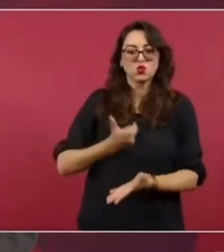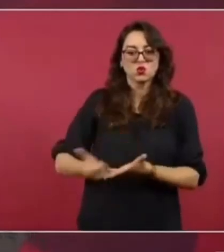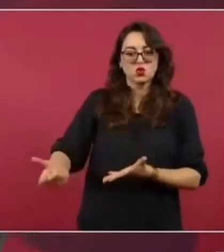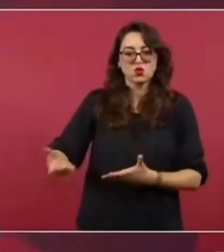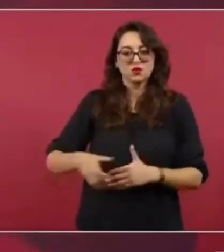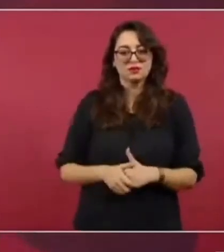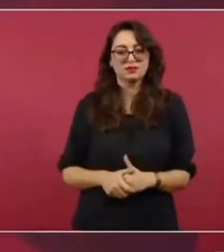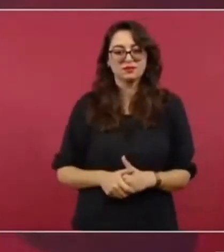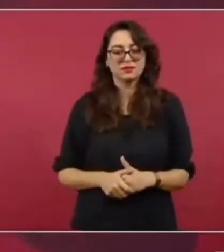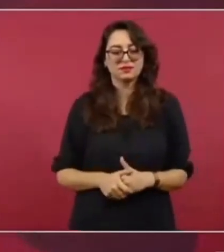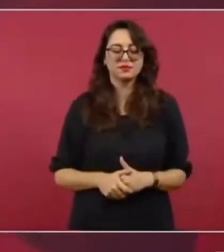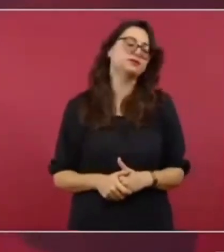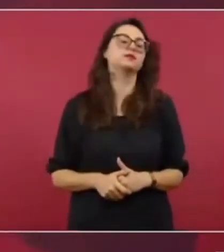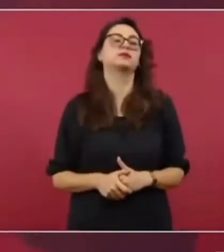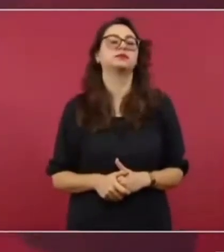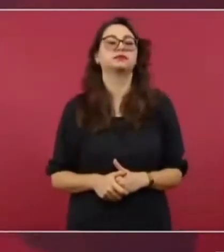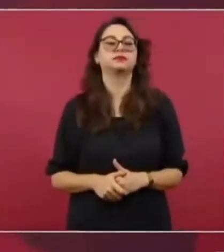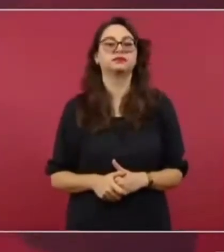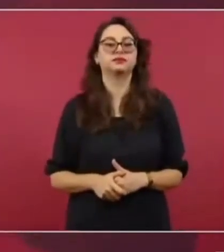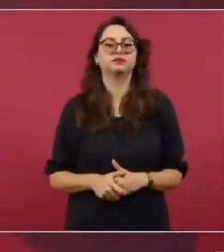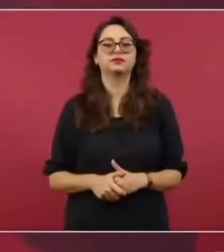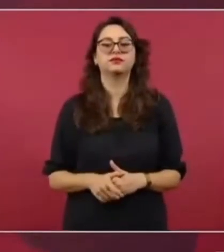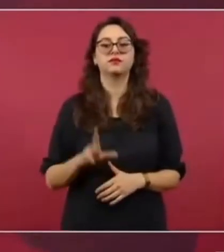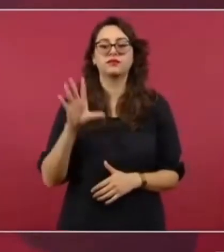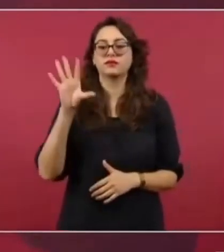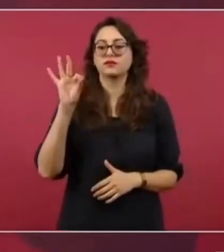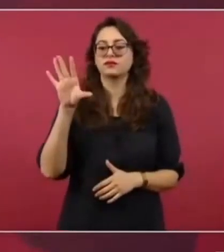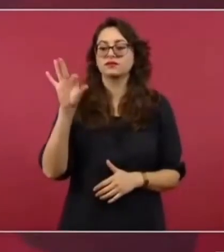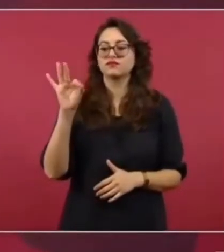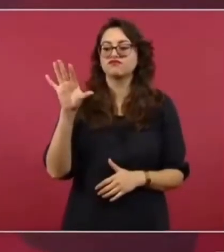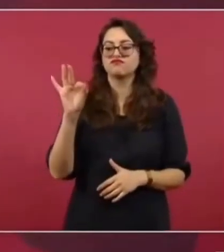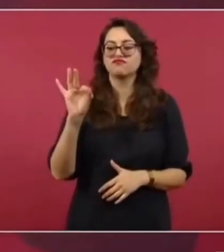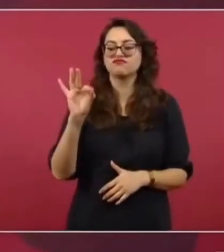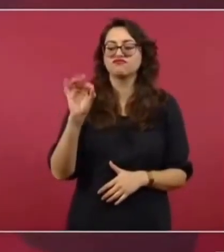Y tienen 40 privilegios